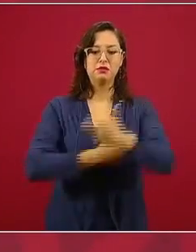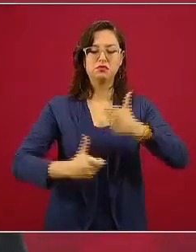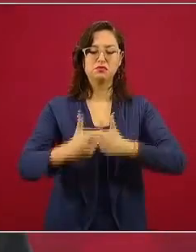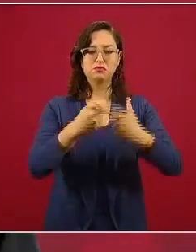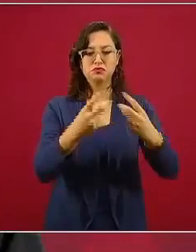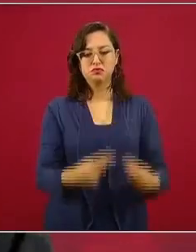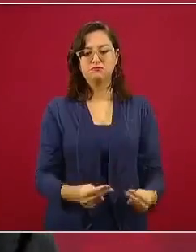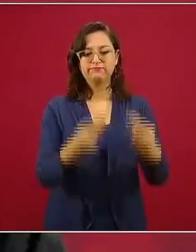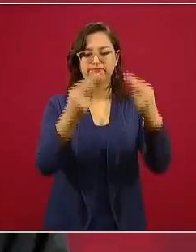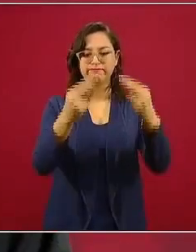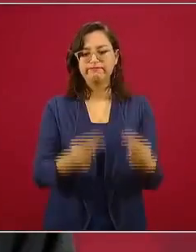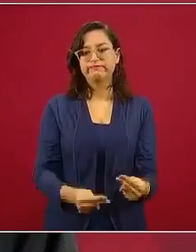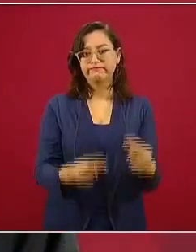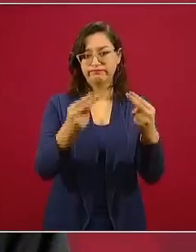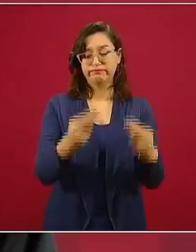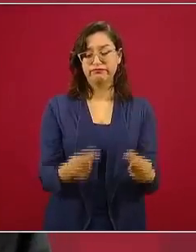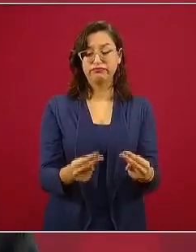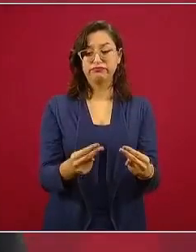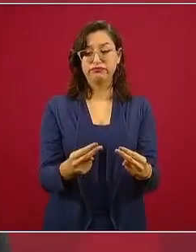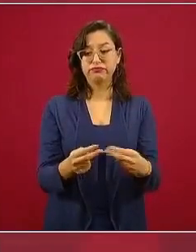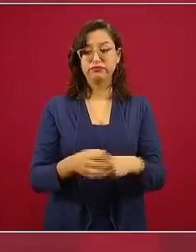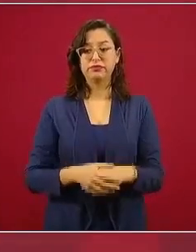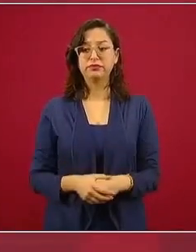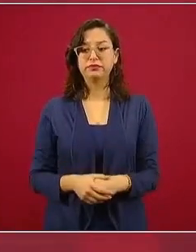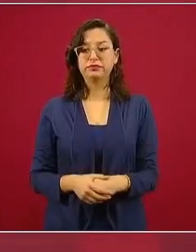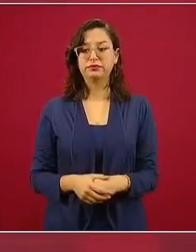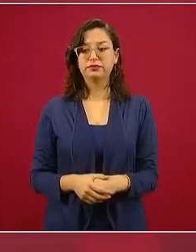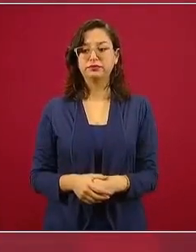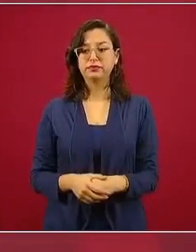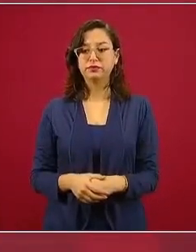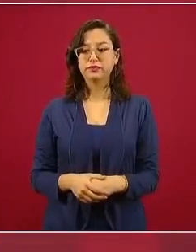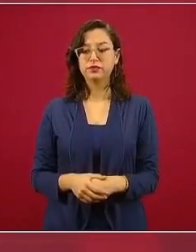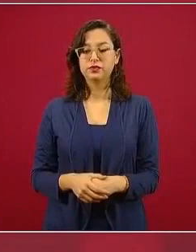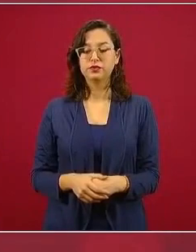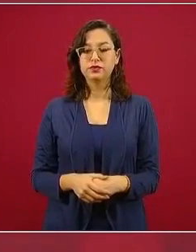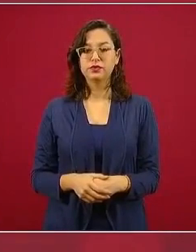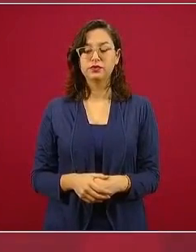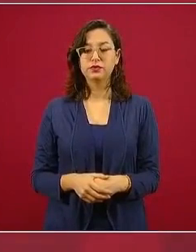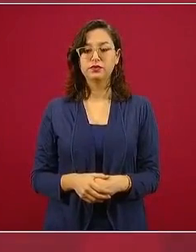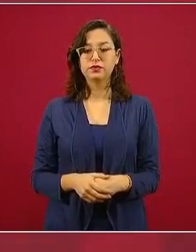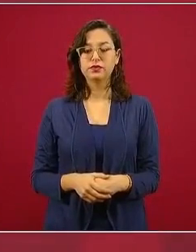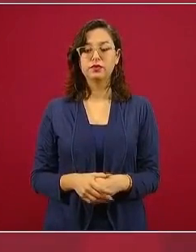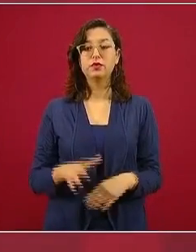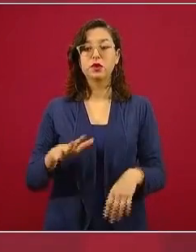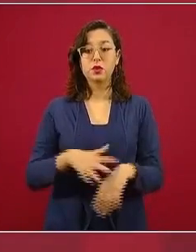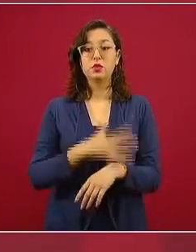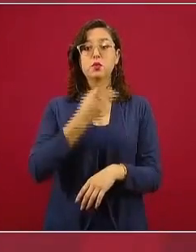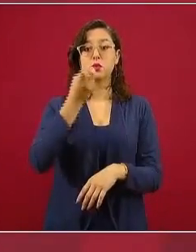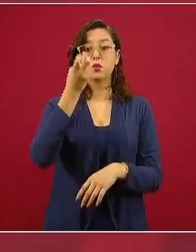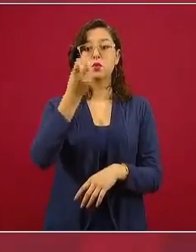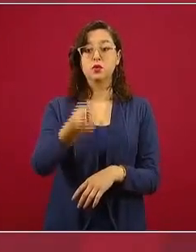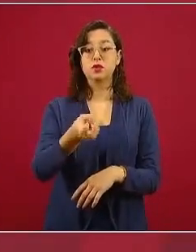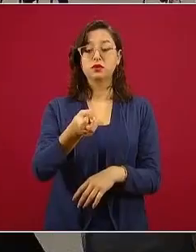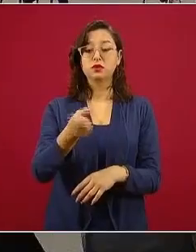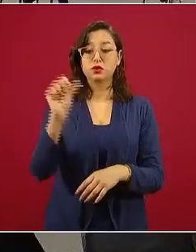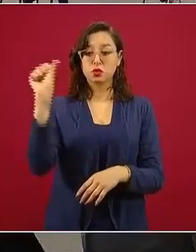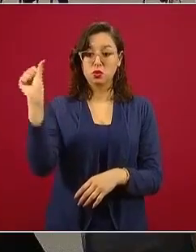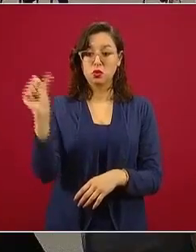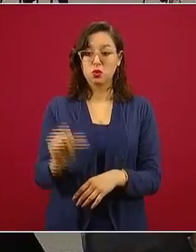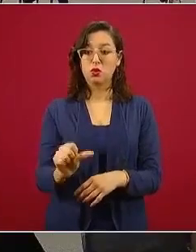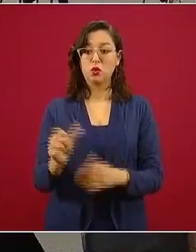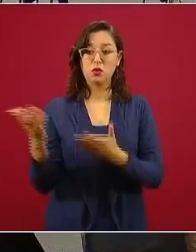y por eso vamos a que nos informen